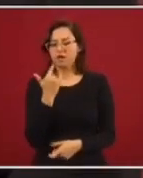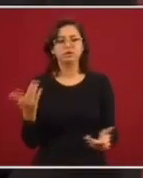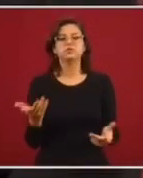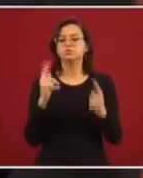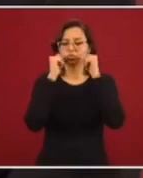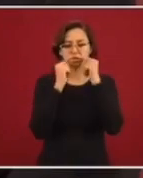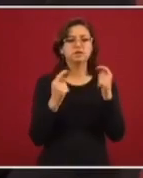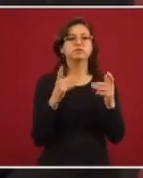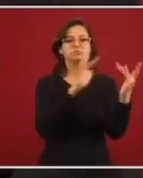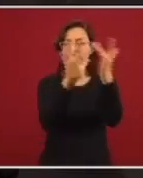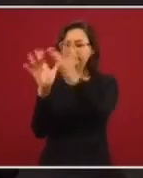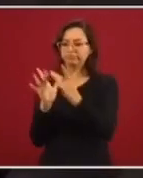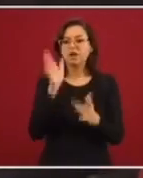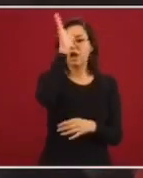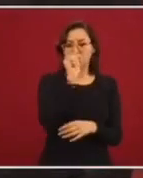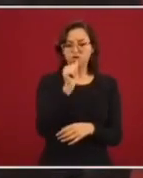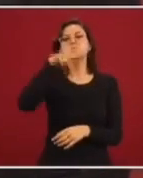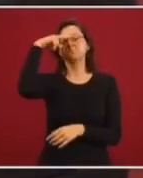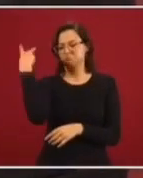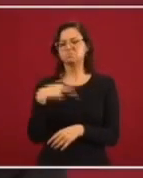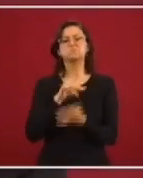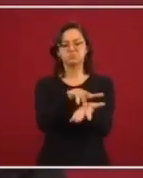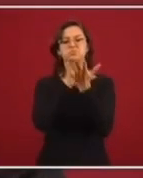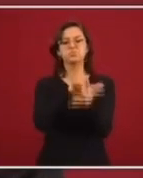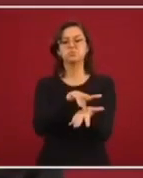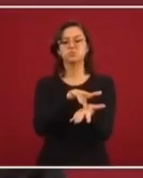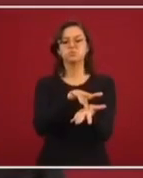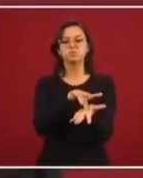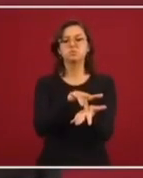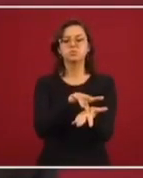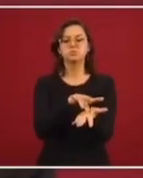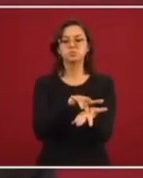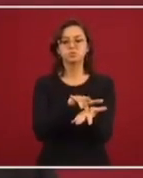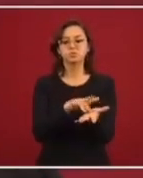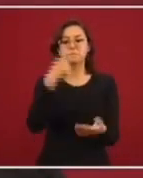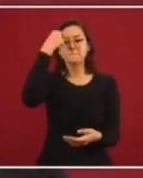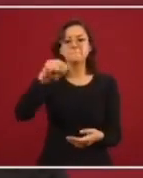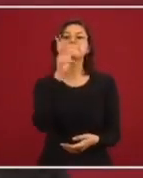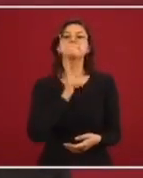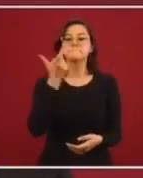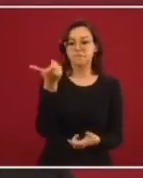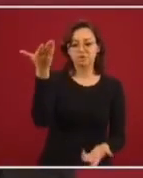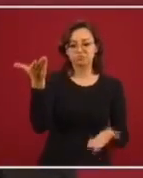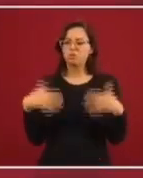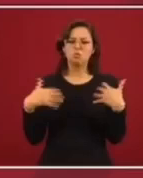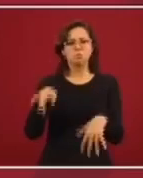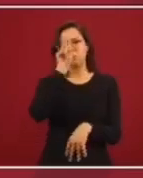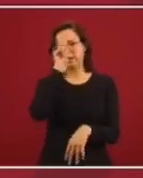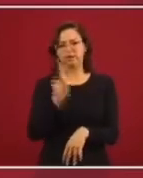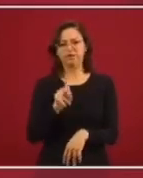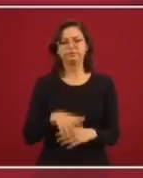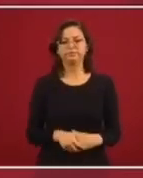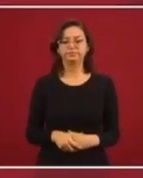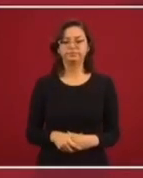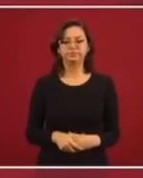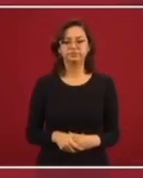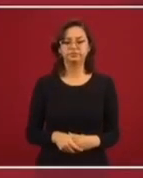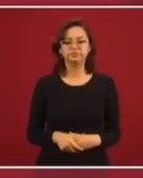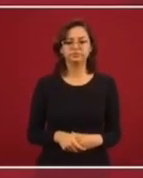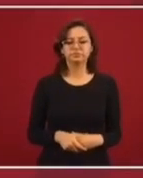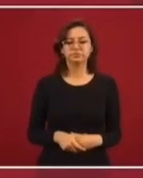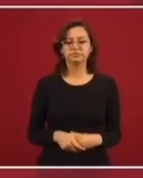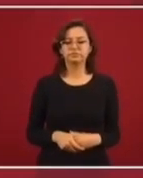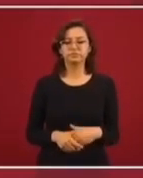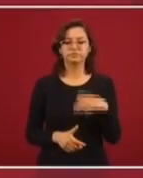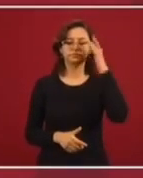y México va a contribuir a estabilizar los precios, y esto se